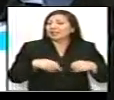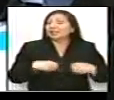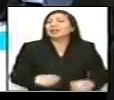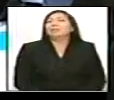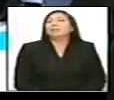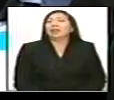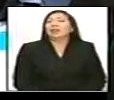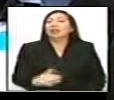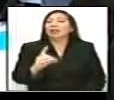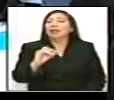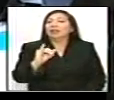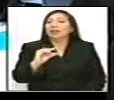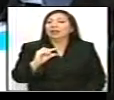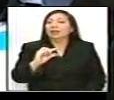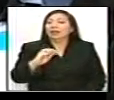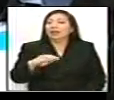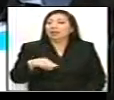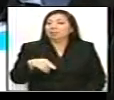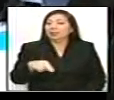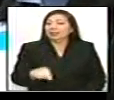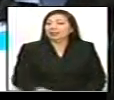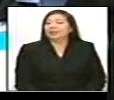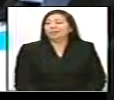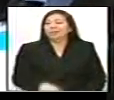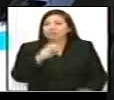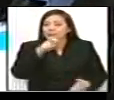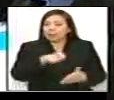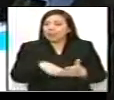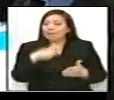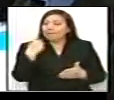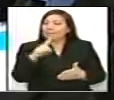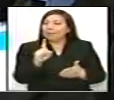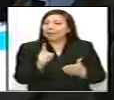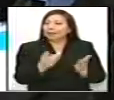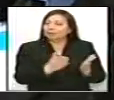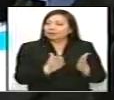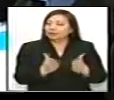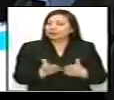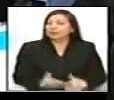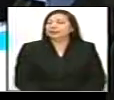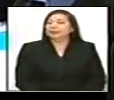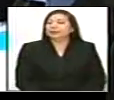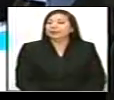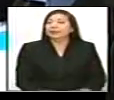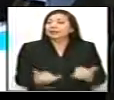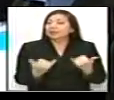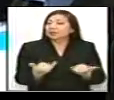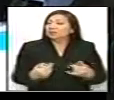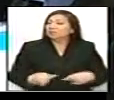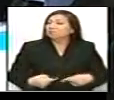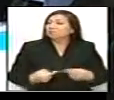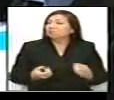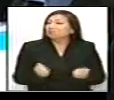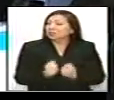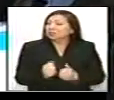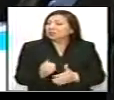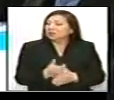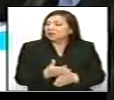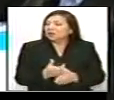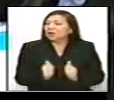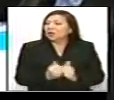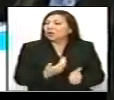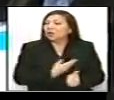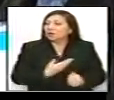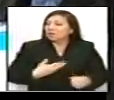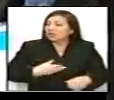El INGEMET está a cargo del otorgamiento de concesiones mineras para mediana y gran minería y es una competencia compartida con los